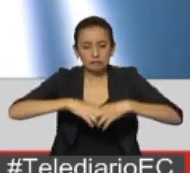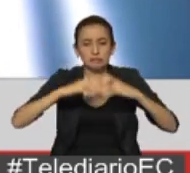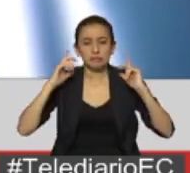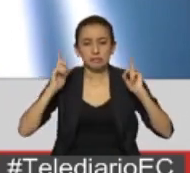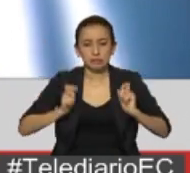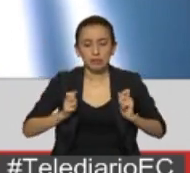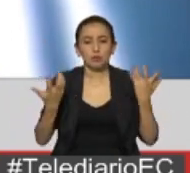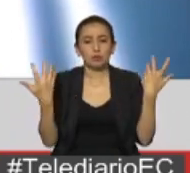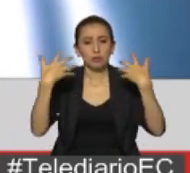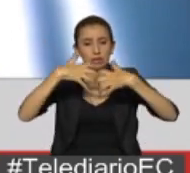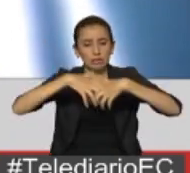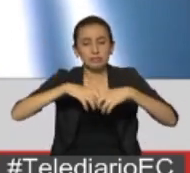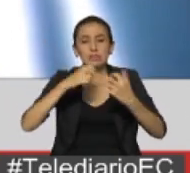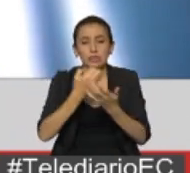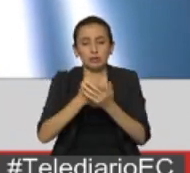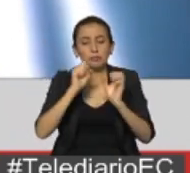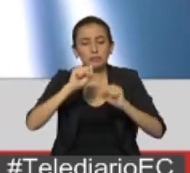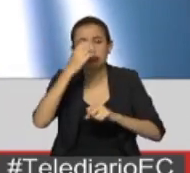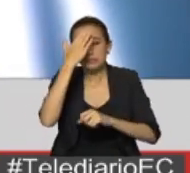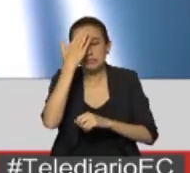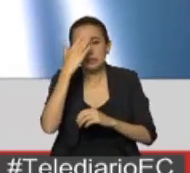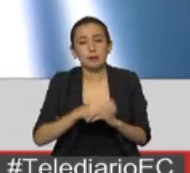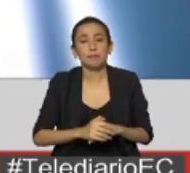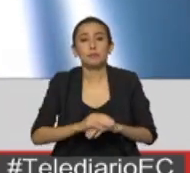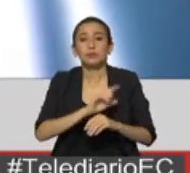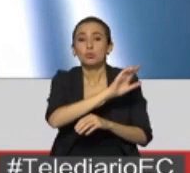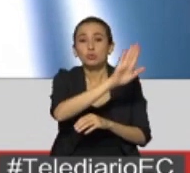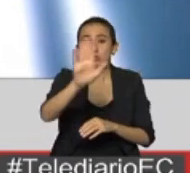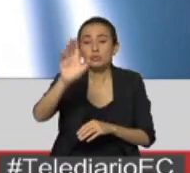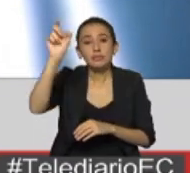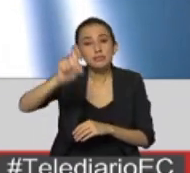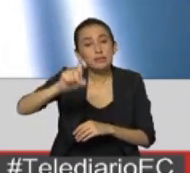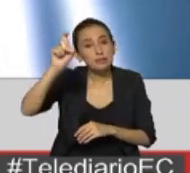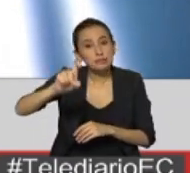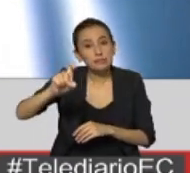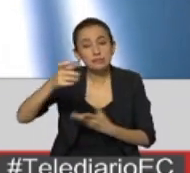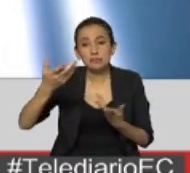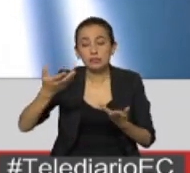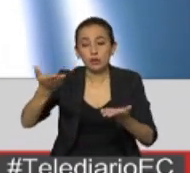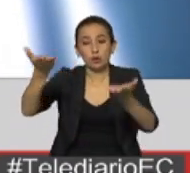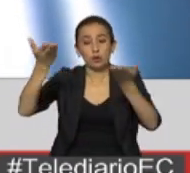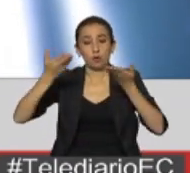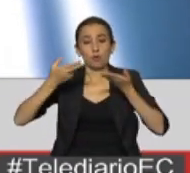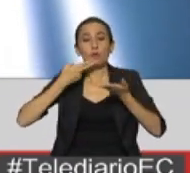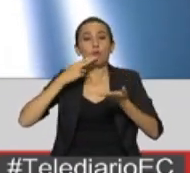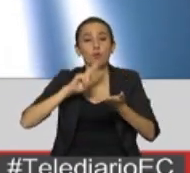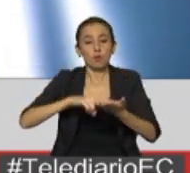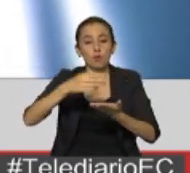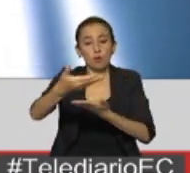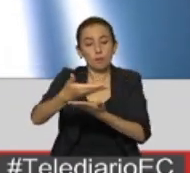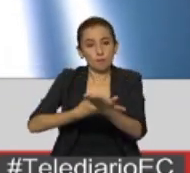país. La invitación a que si realmente necesitan hacernos una solicitud